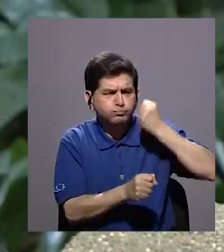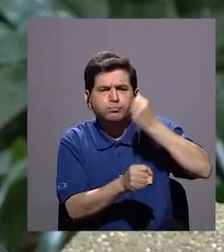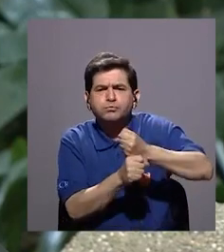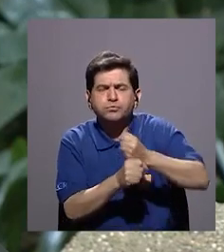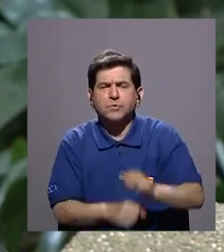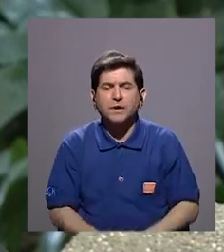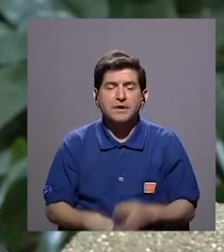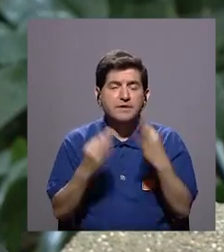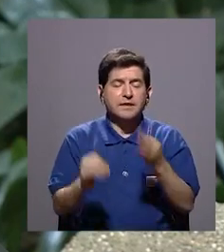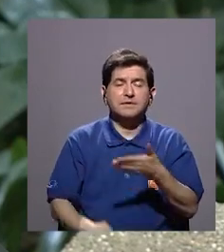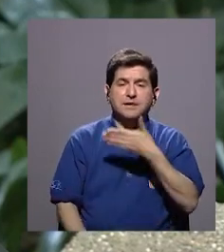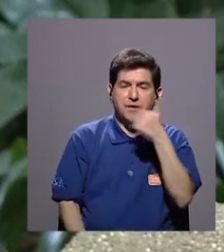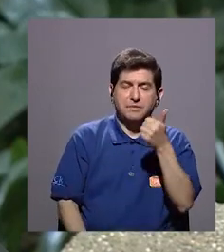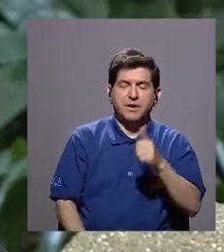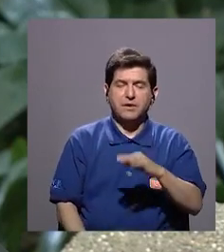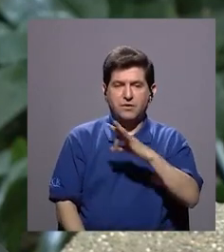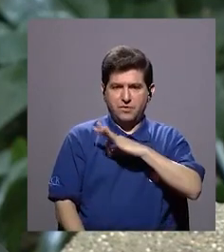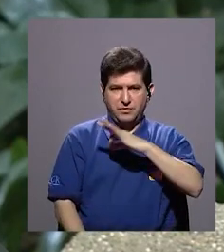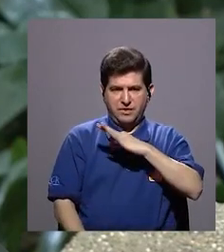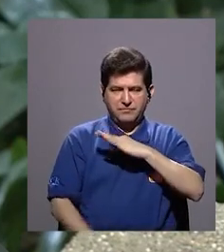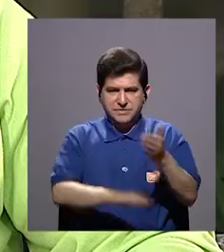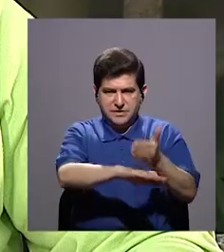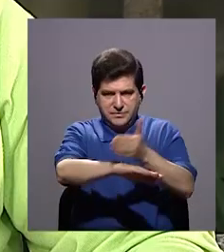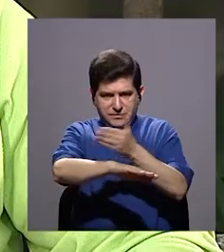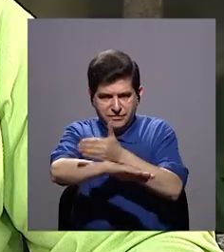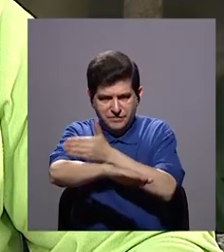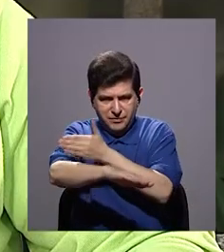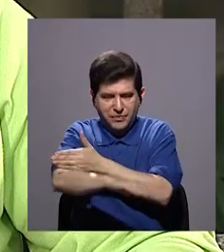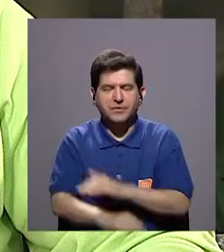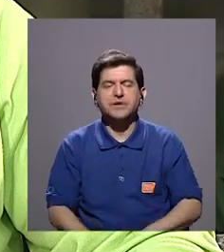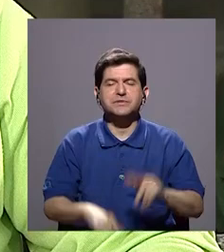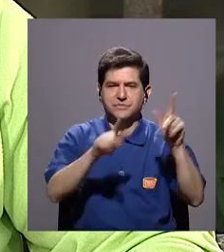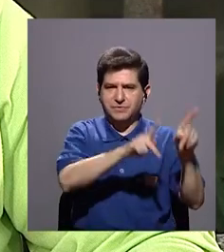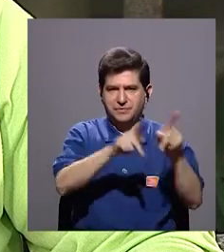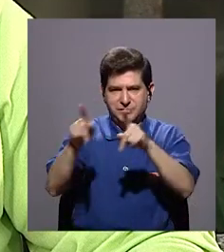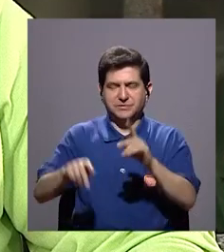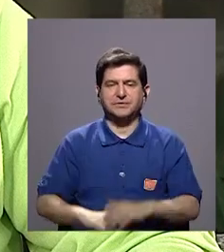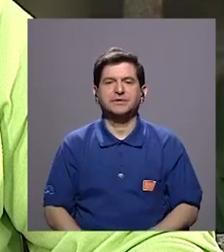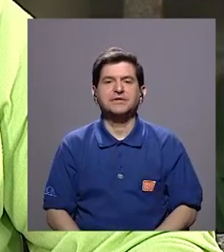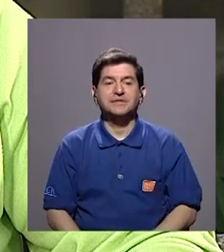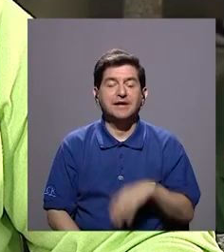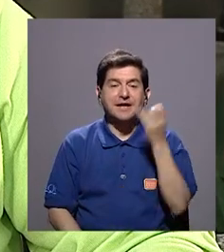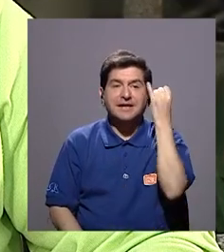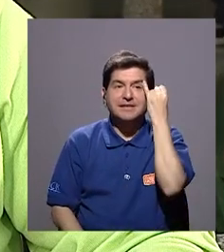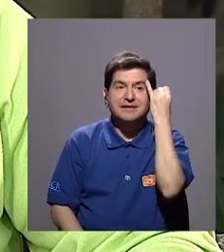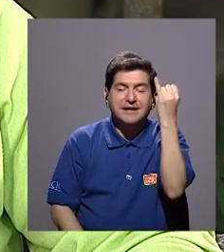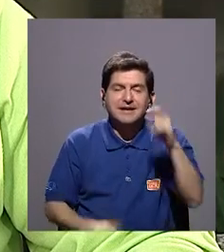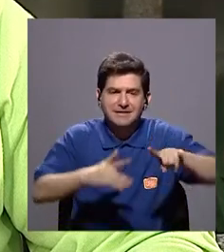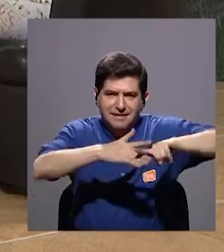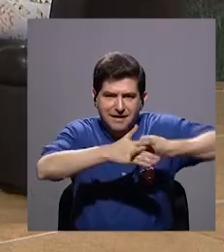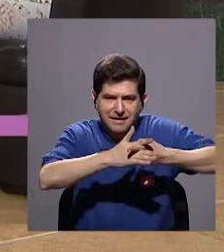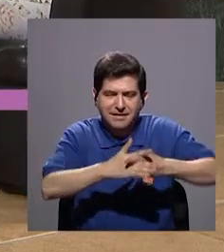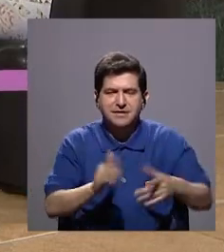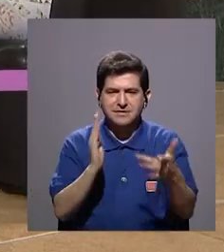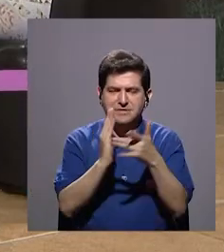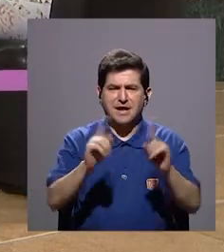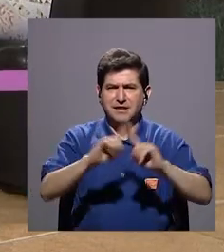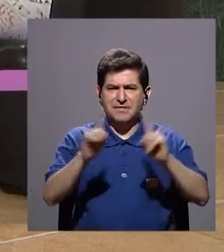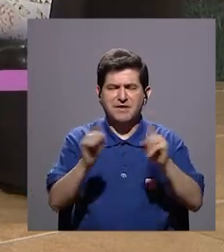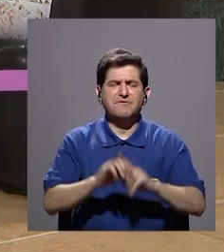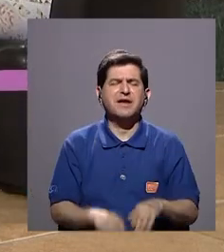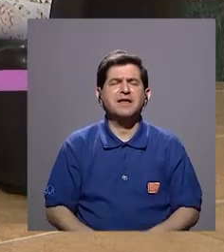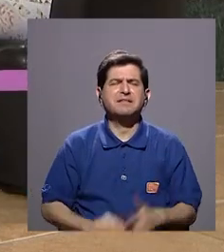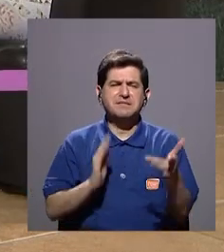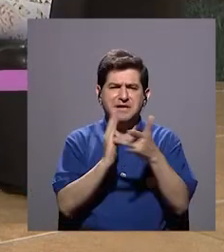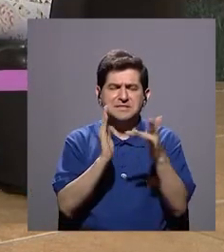de mejorar el bienestar de las personas. Entonces, ese es un poco el origen de esta técnica. Hay muchas técnicas